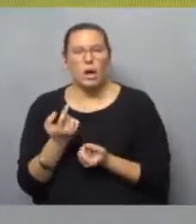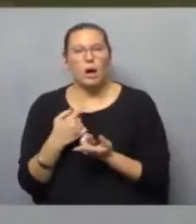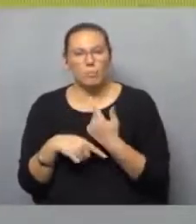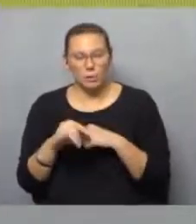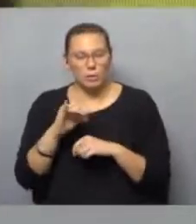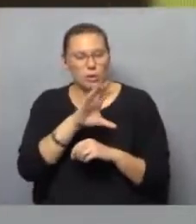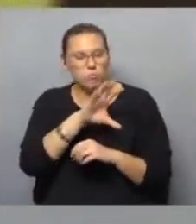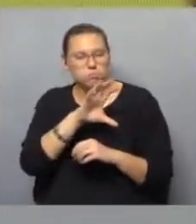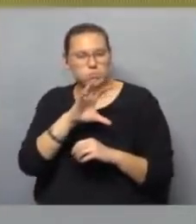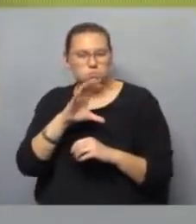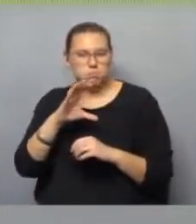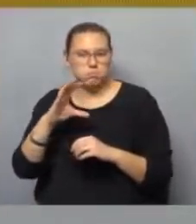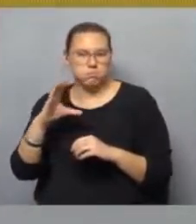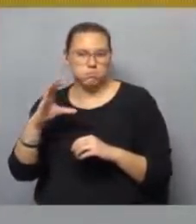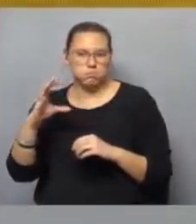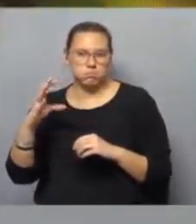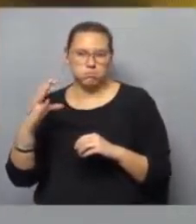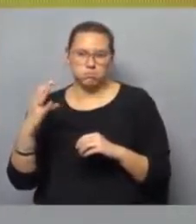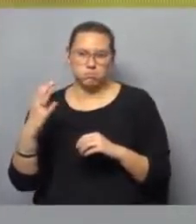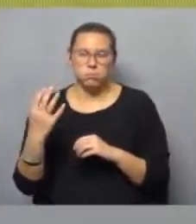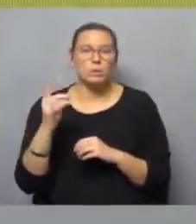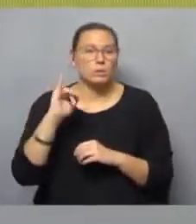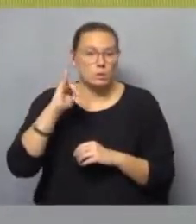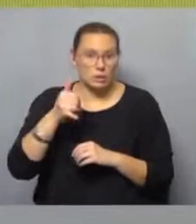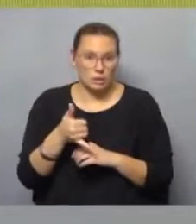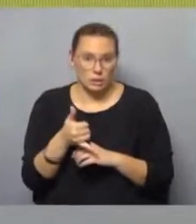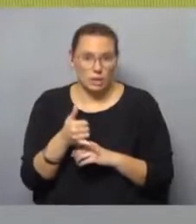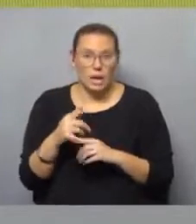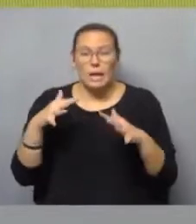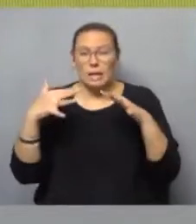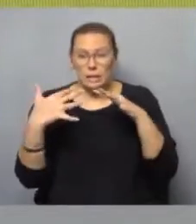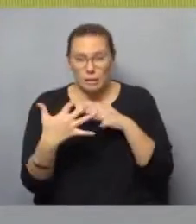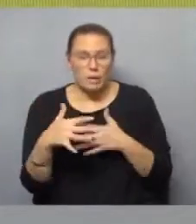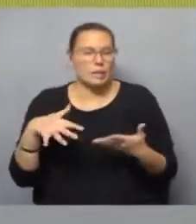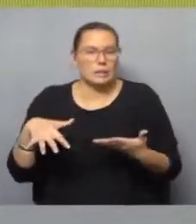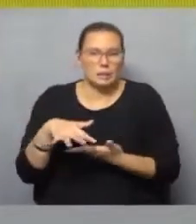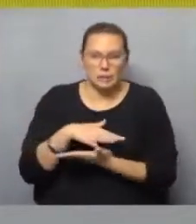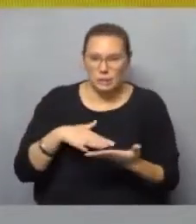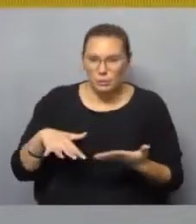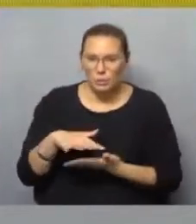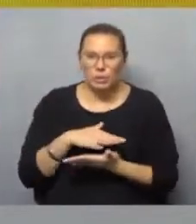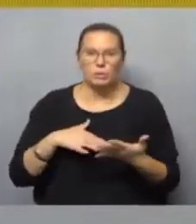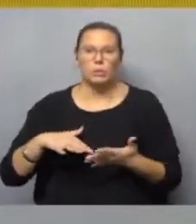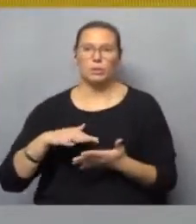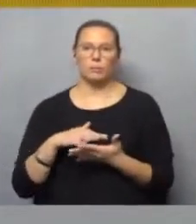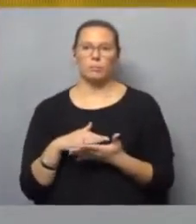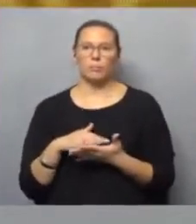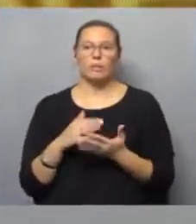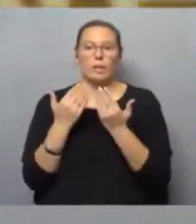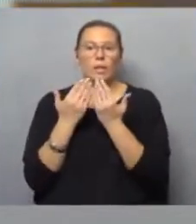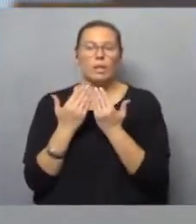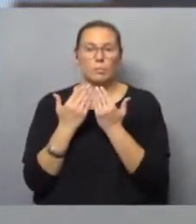recorrió, digamos, todo el espectro de climas y condiciones desde que